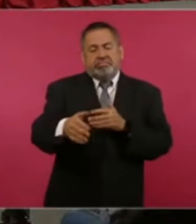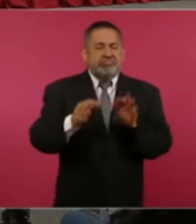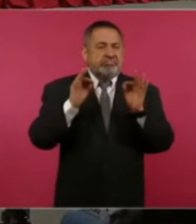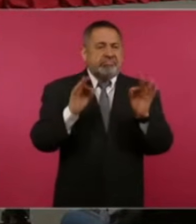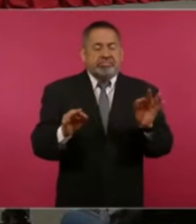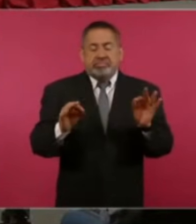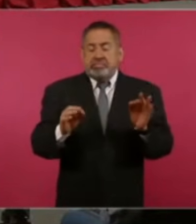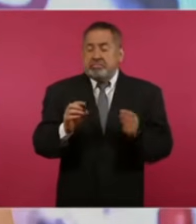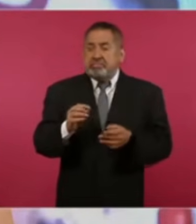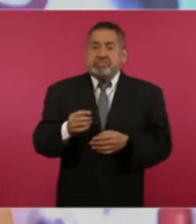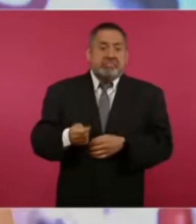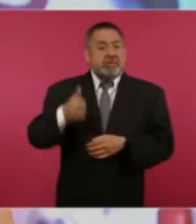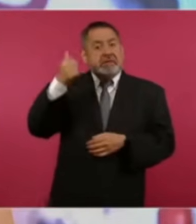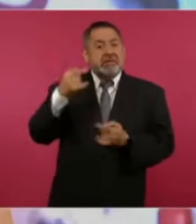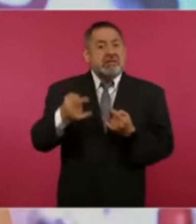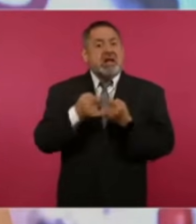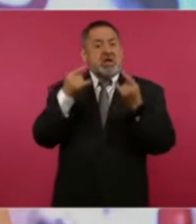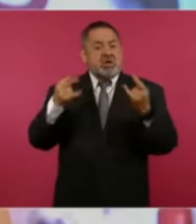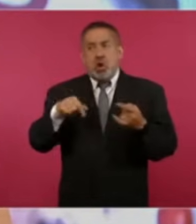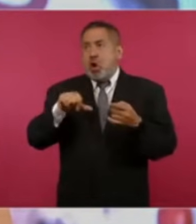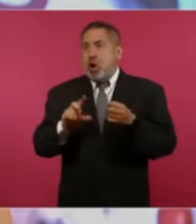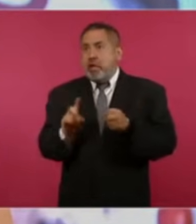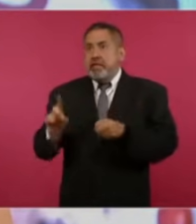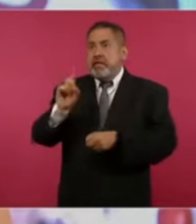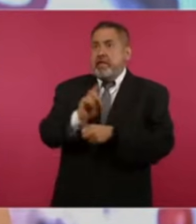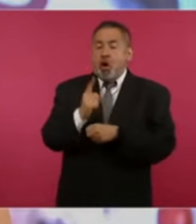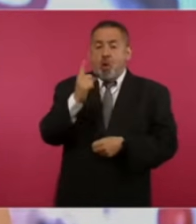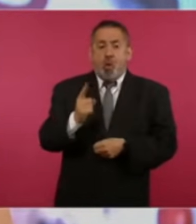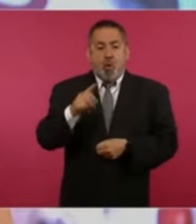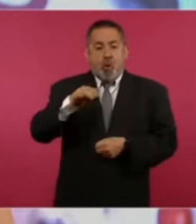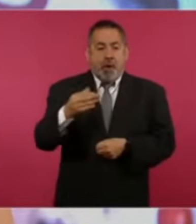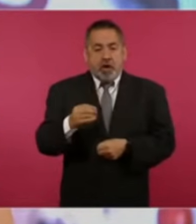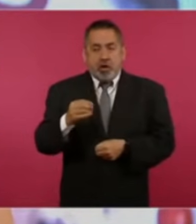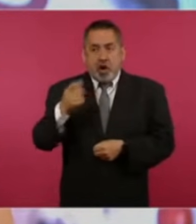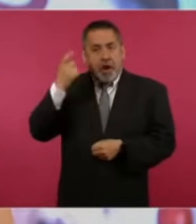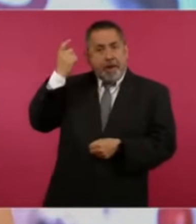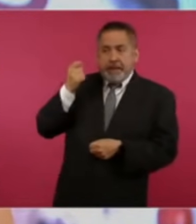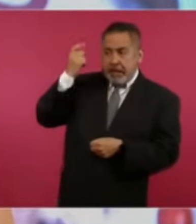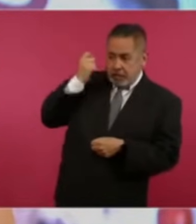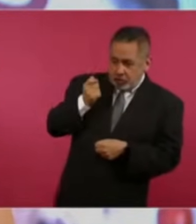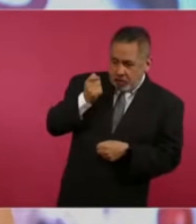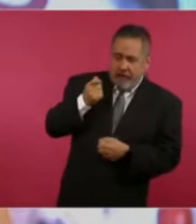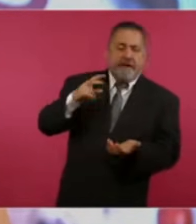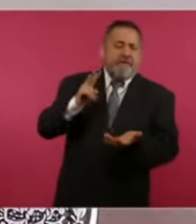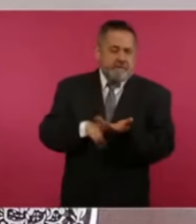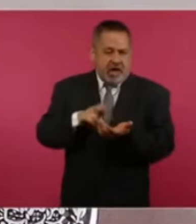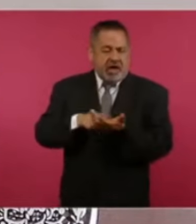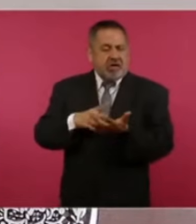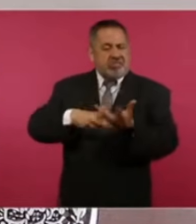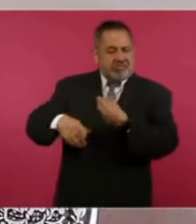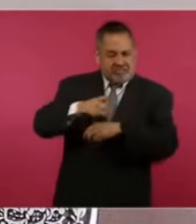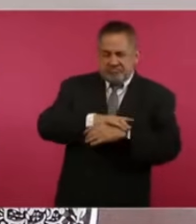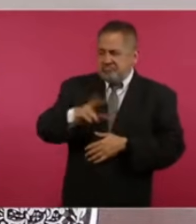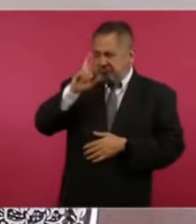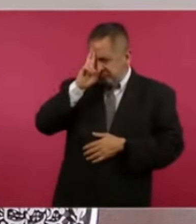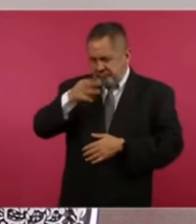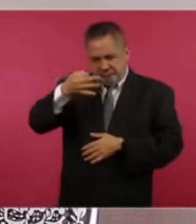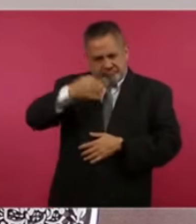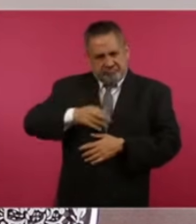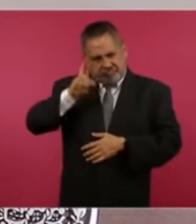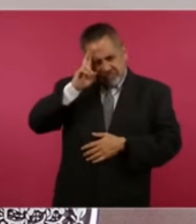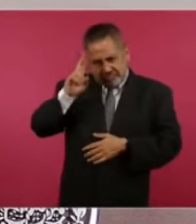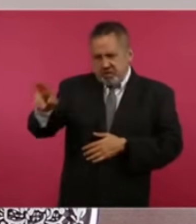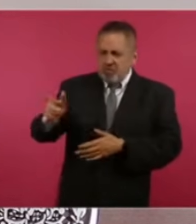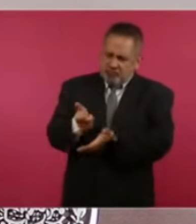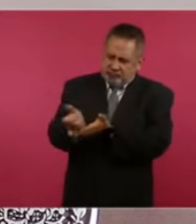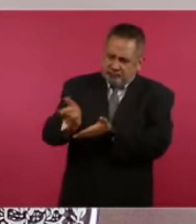hito que pasará a la historia como el día en que las pensiones se revalorizaron, se redignificaron y